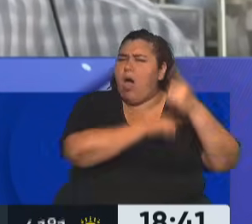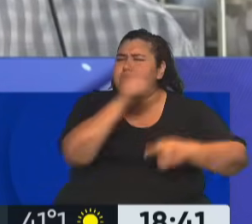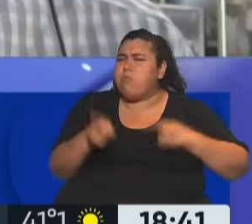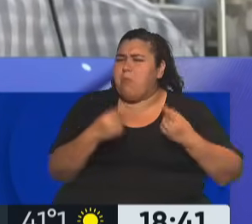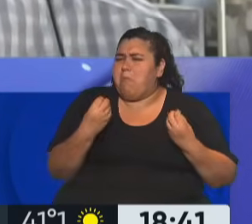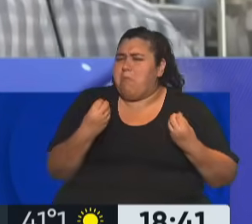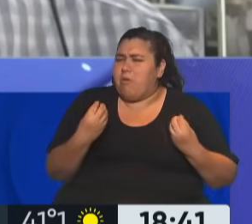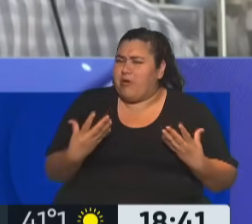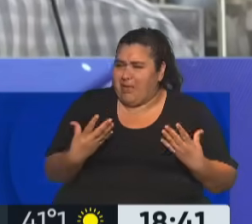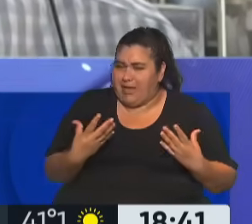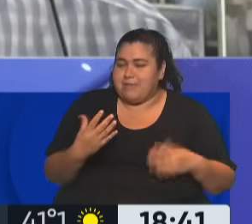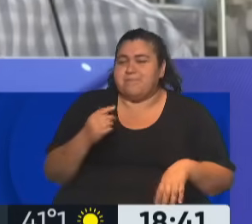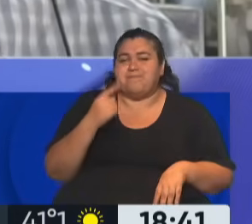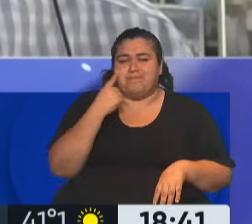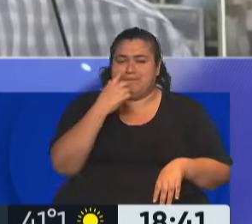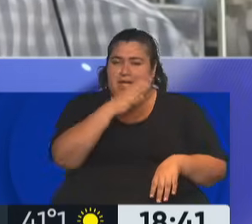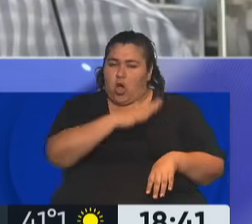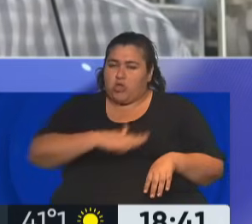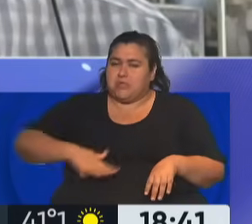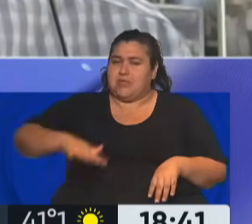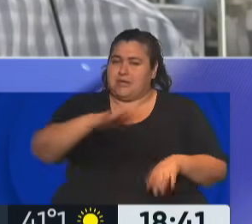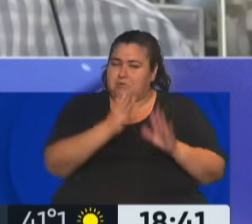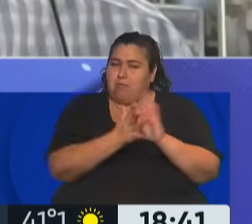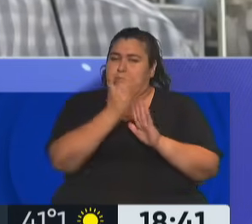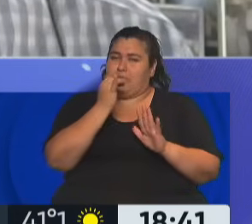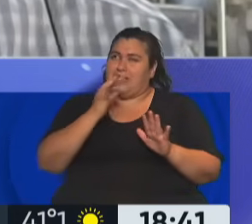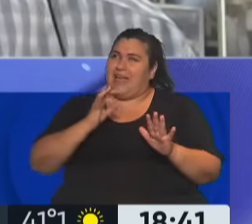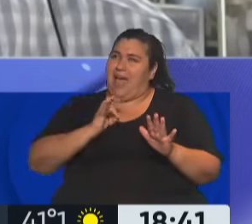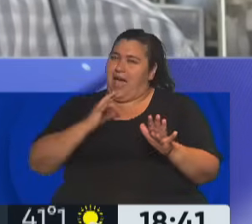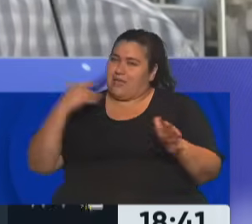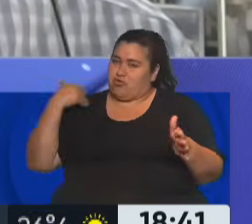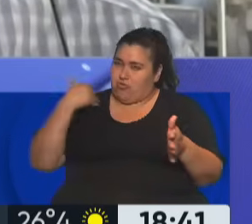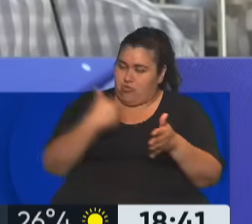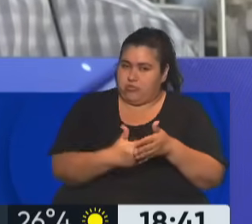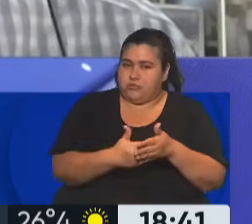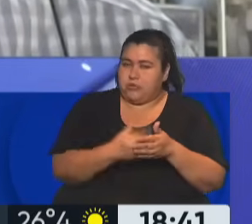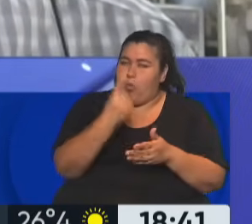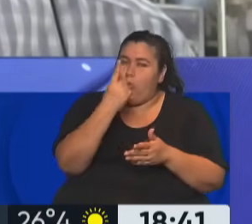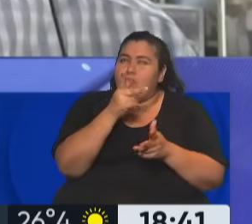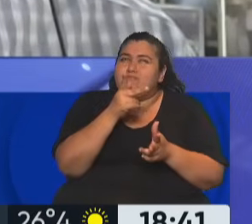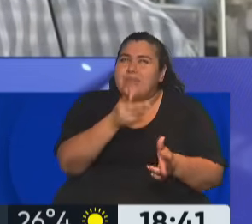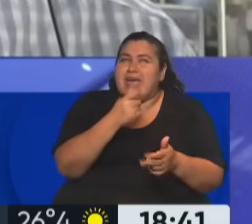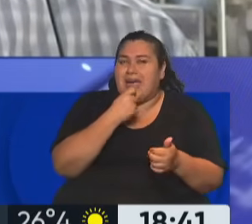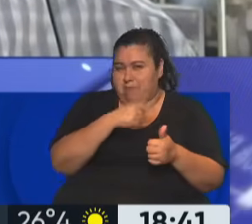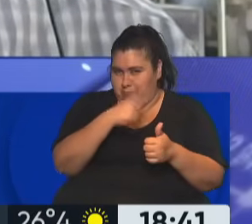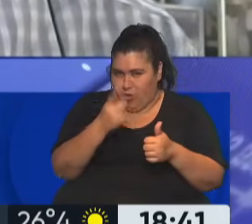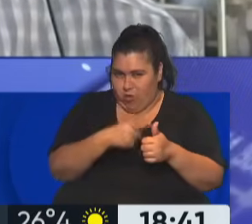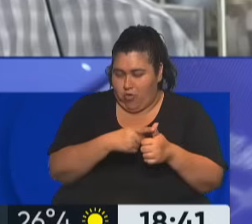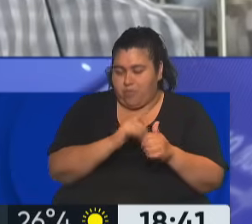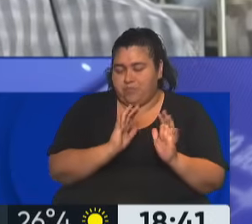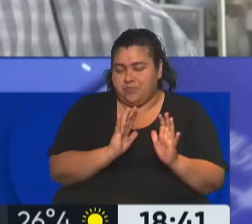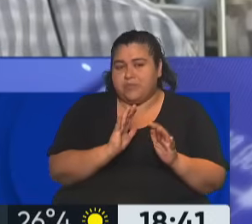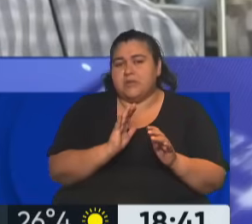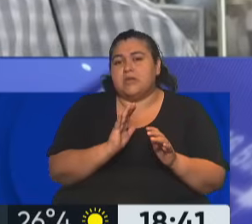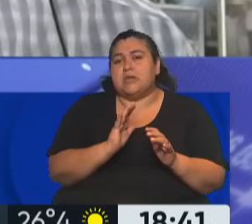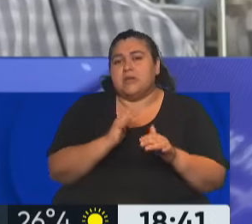Tengamos en cuenta que hay un contexto bastante fluido durante los últimos tiempos. El primero, por dar una data, eh,